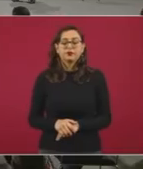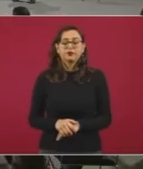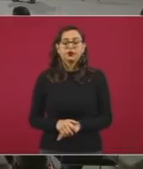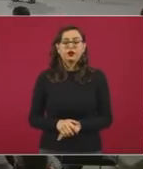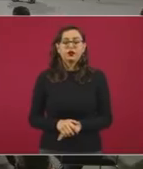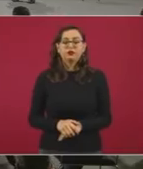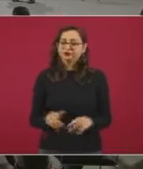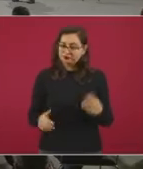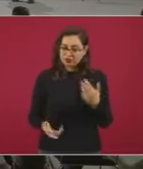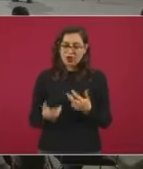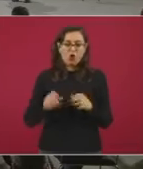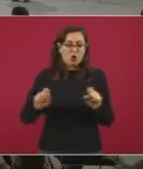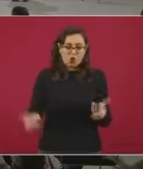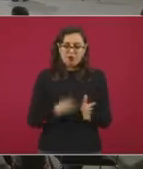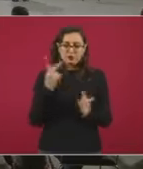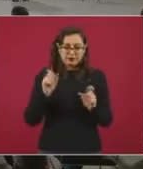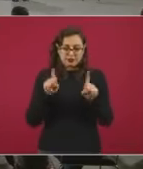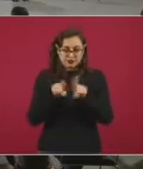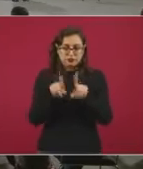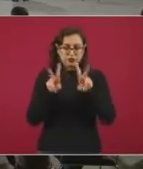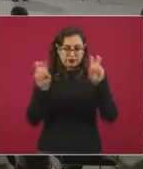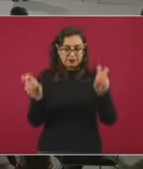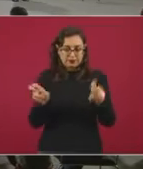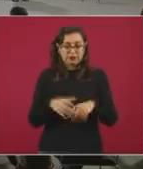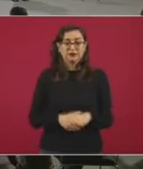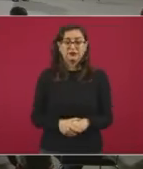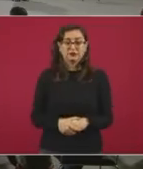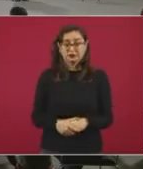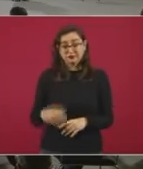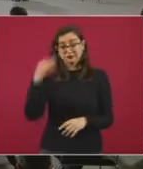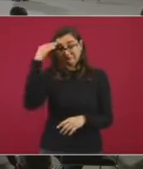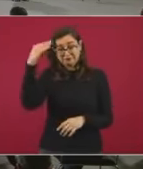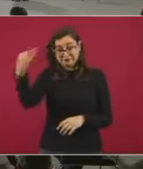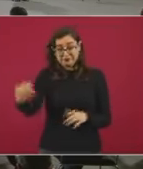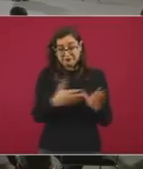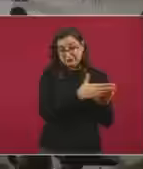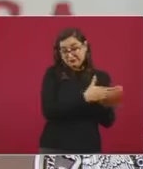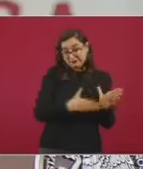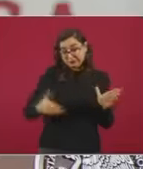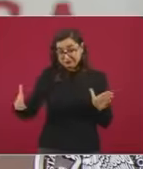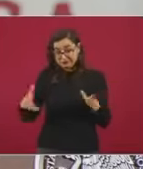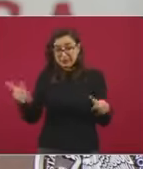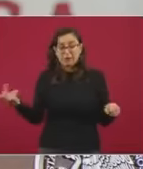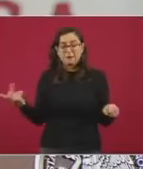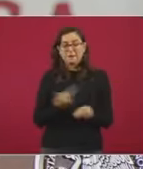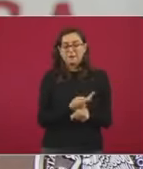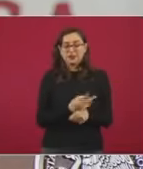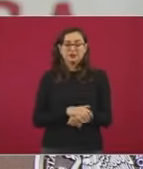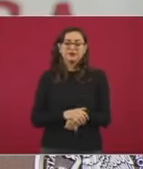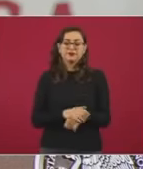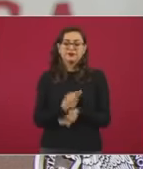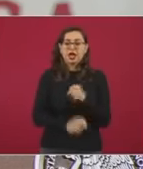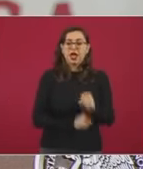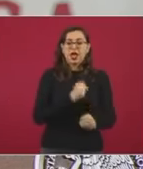proceso tiene una larga línea del tiempo. ¿Qué ocurrió? En el año